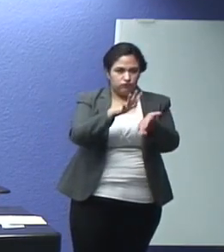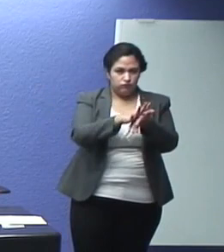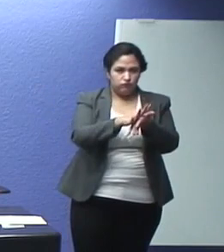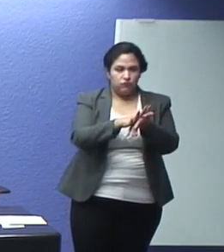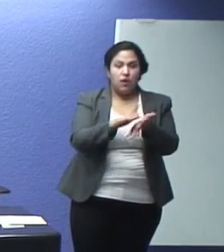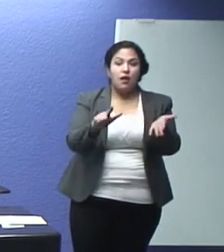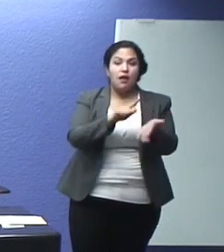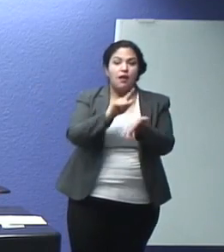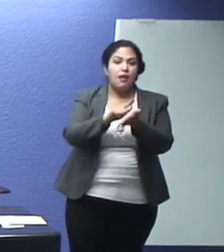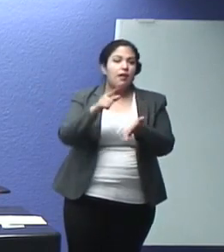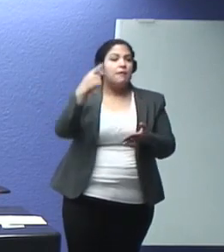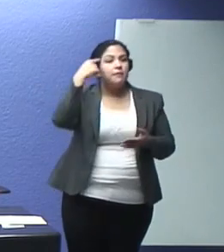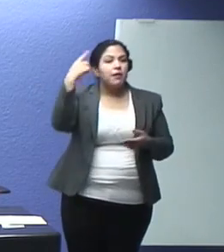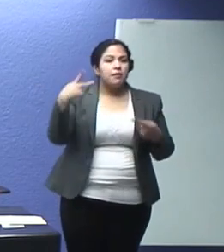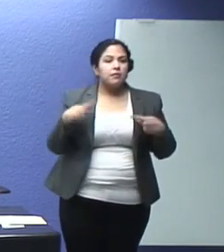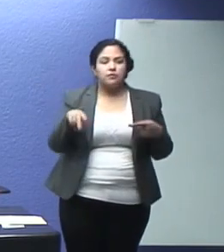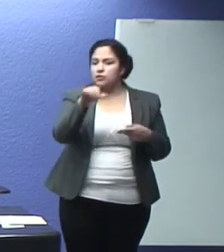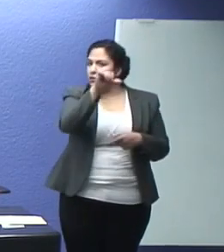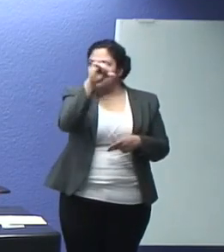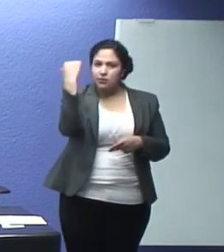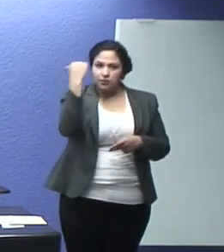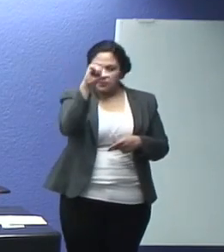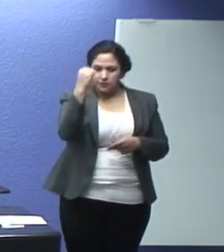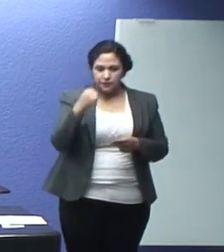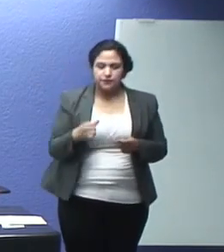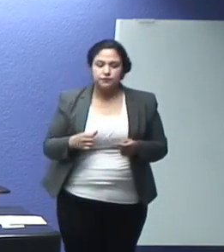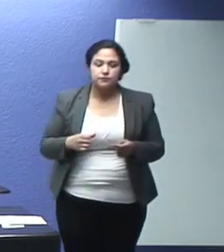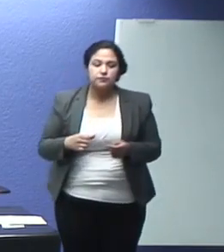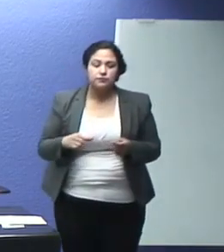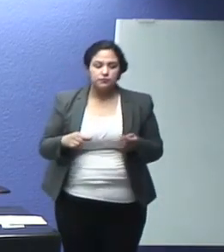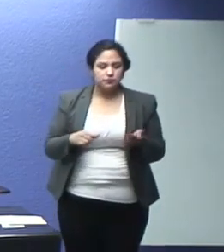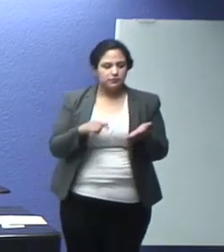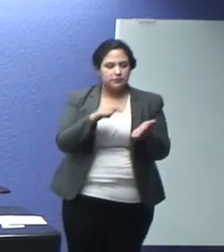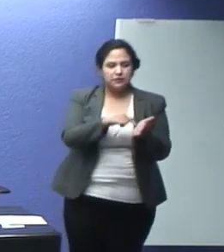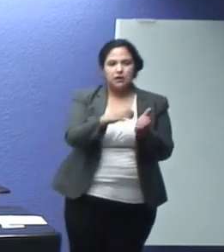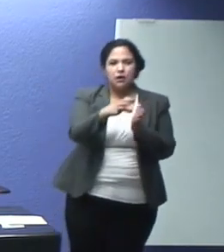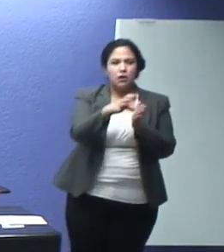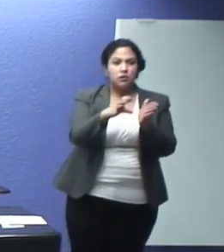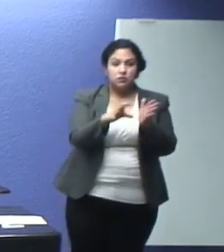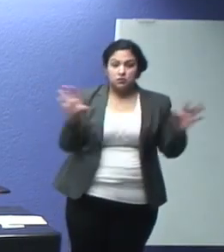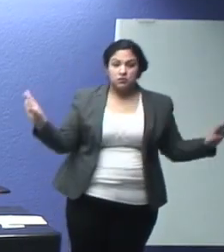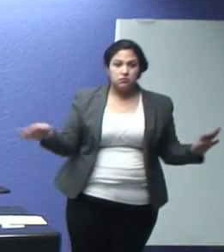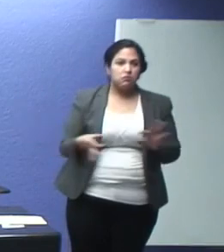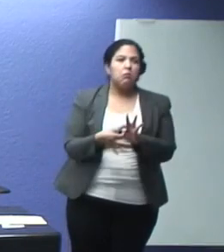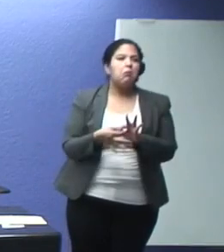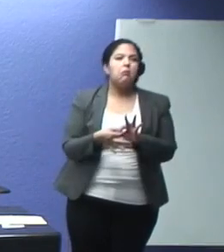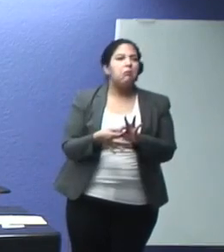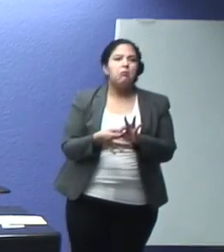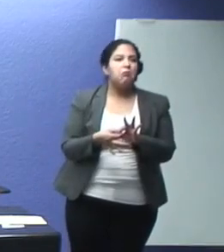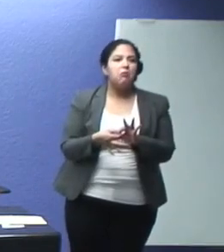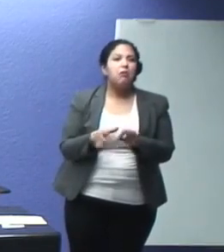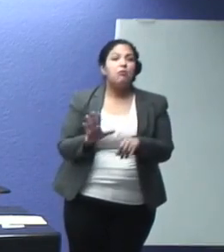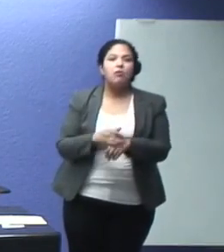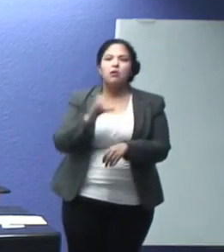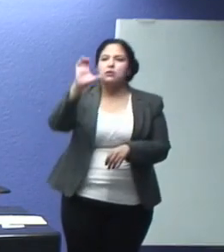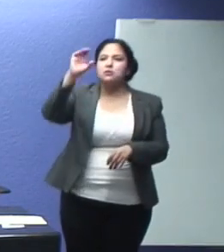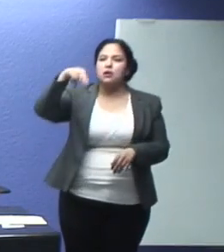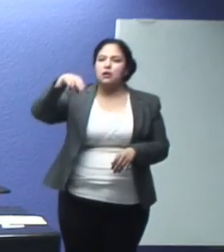del autismo y en el que señalaban precisamente por una acción de inconstitucionalidad promovida por la Comisión Nacional de los Derechos